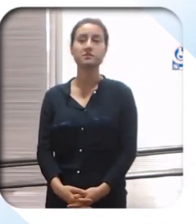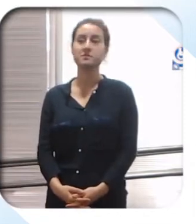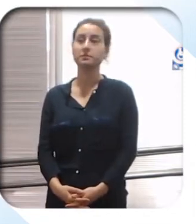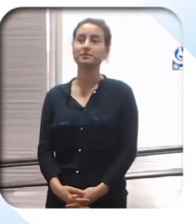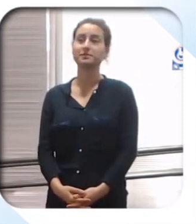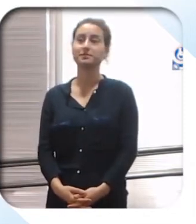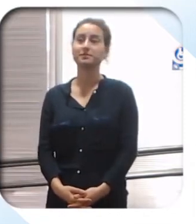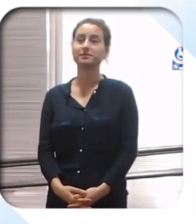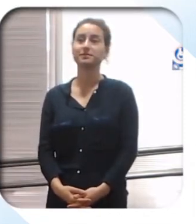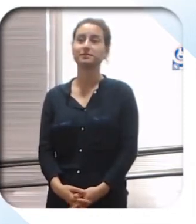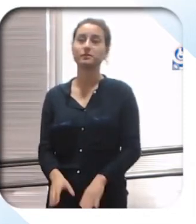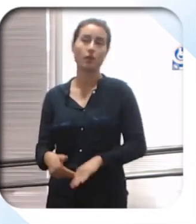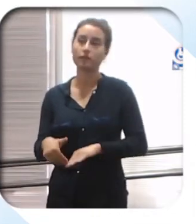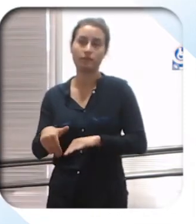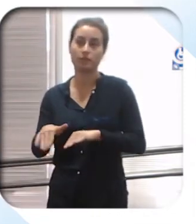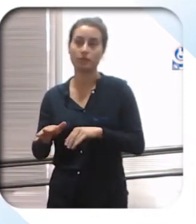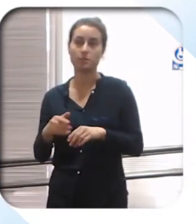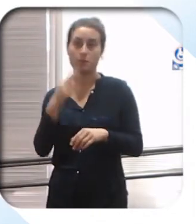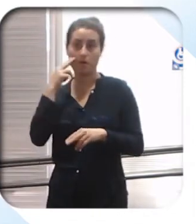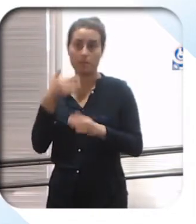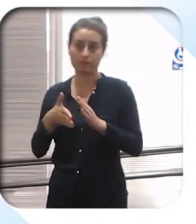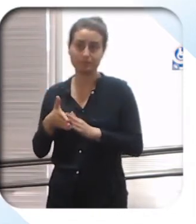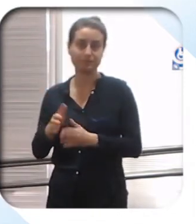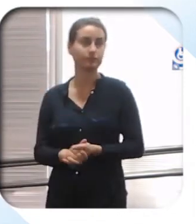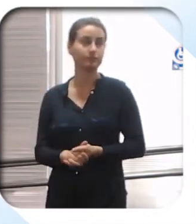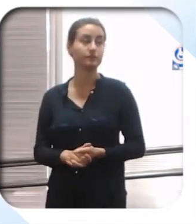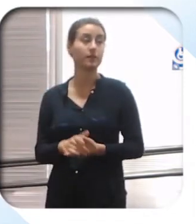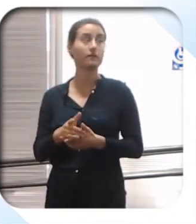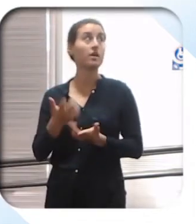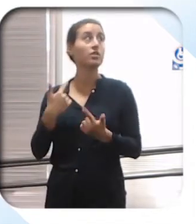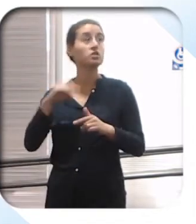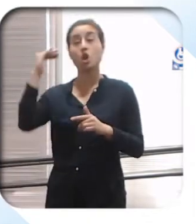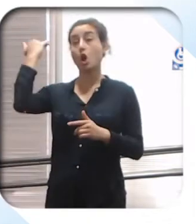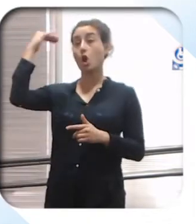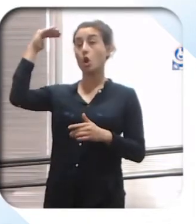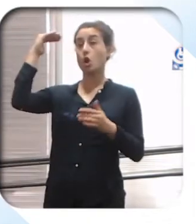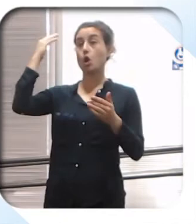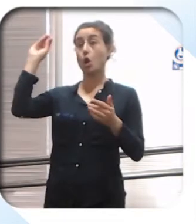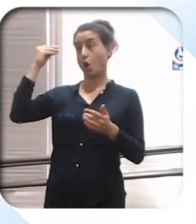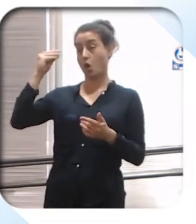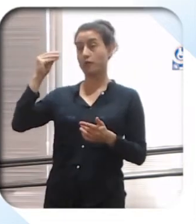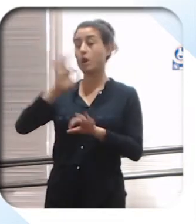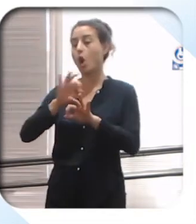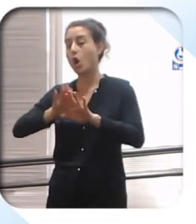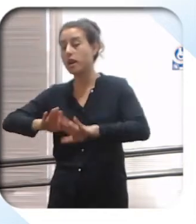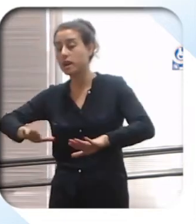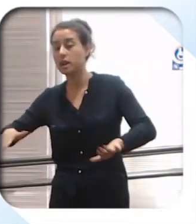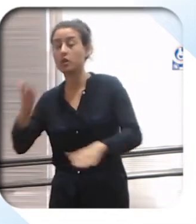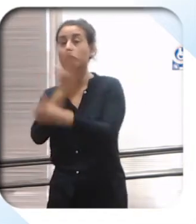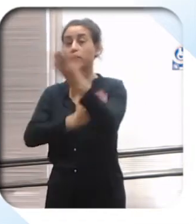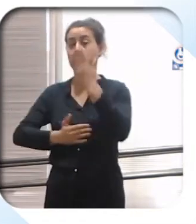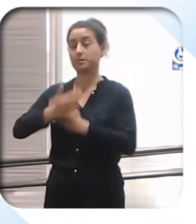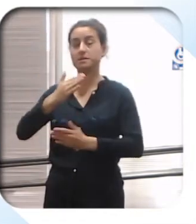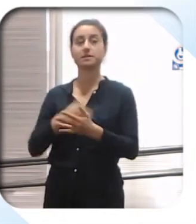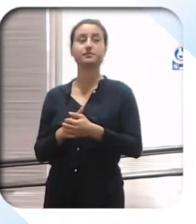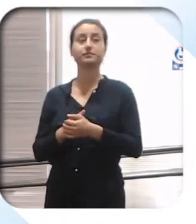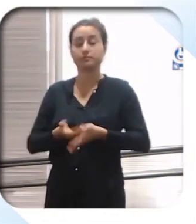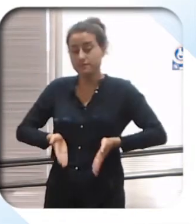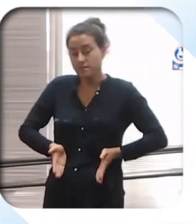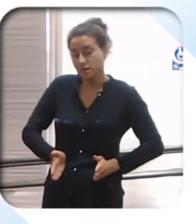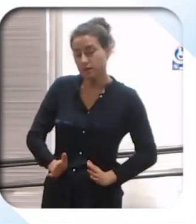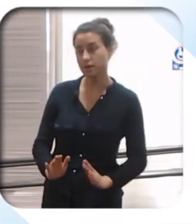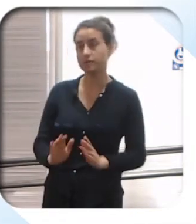a entender que ese joven, ese niño con discapacidad,